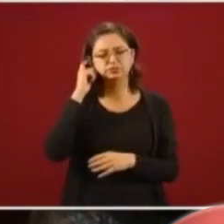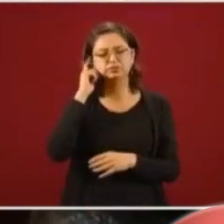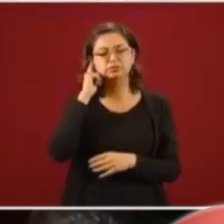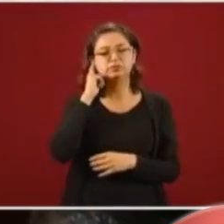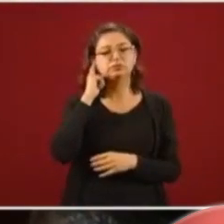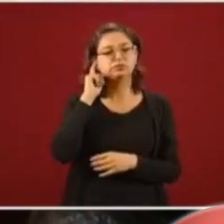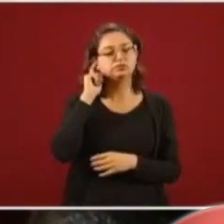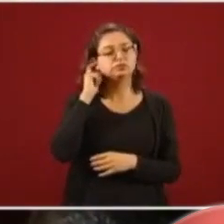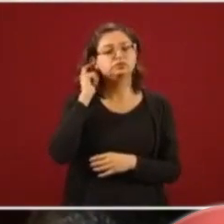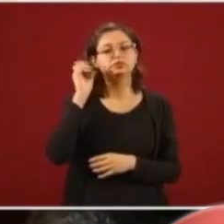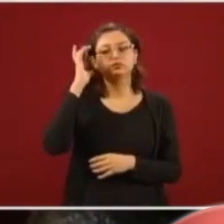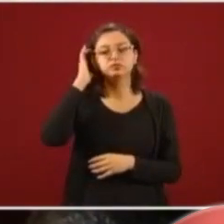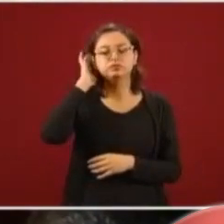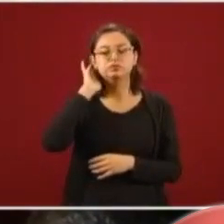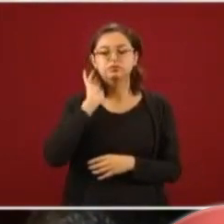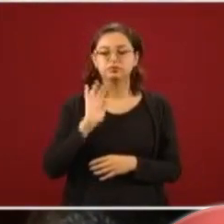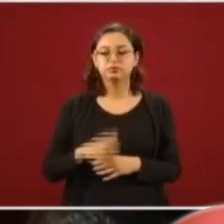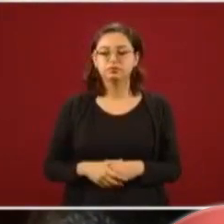presidente. La maniobra